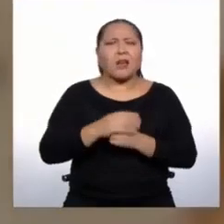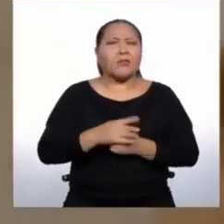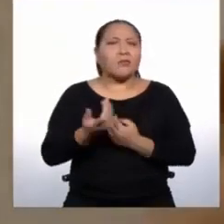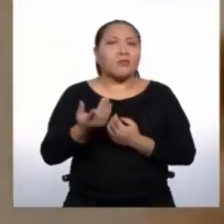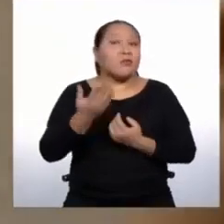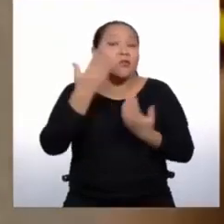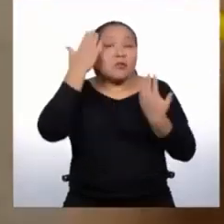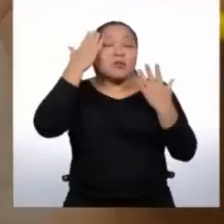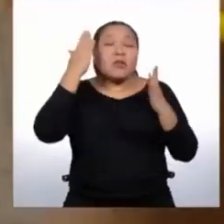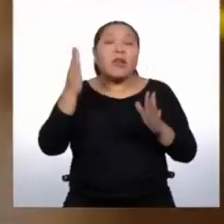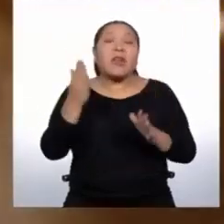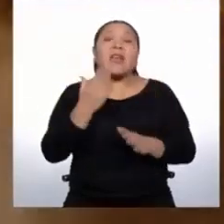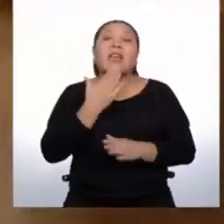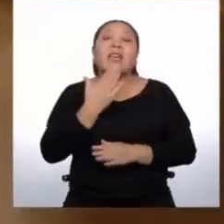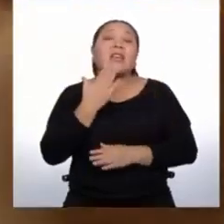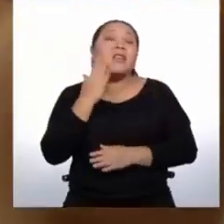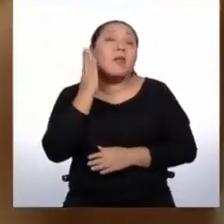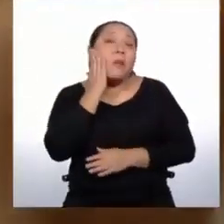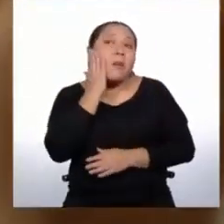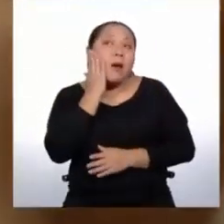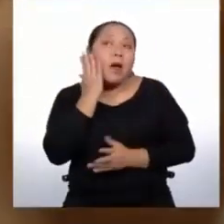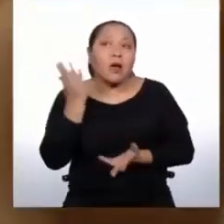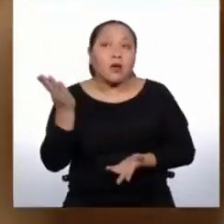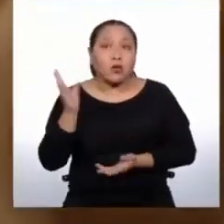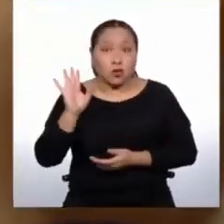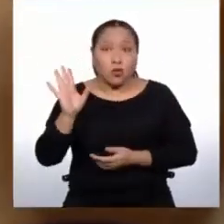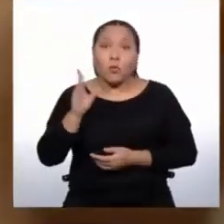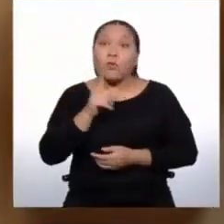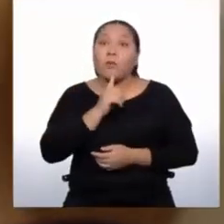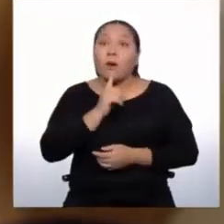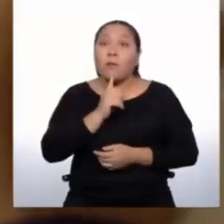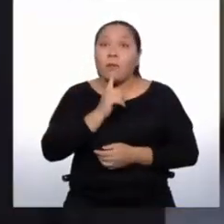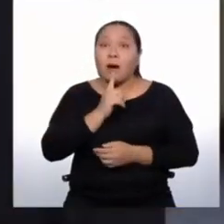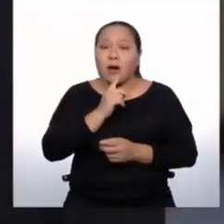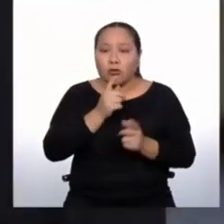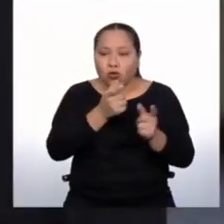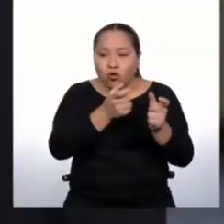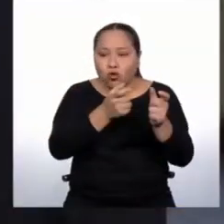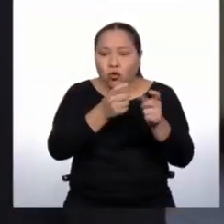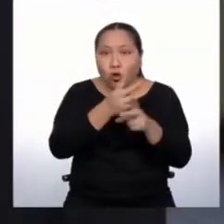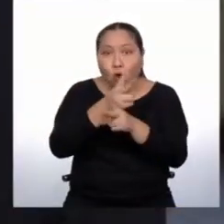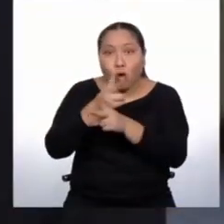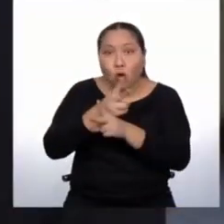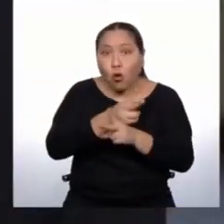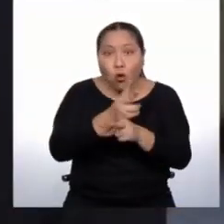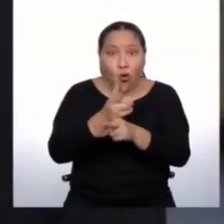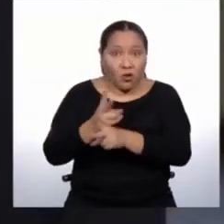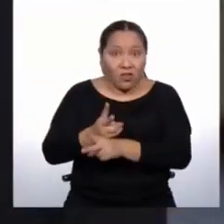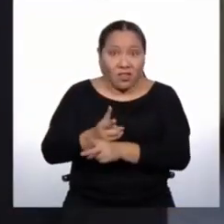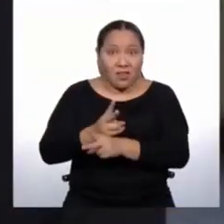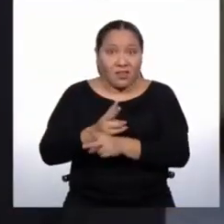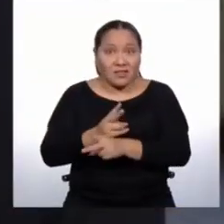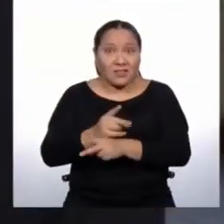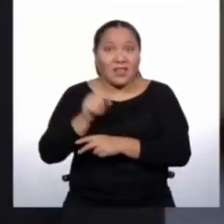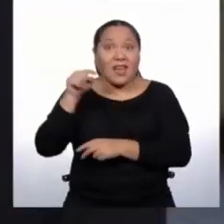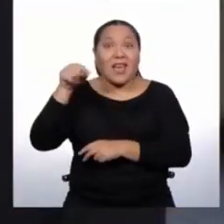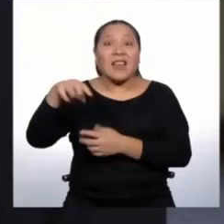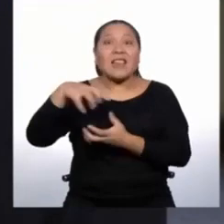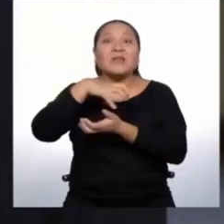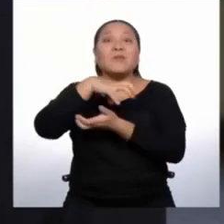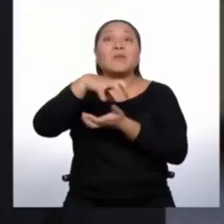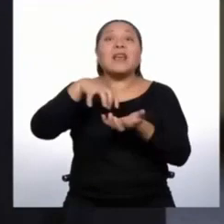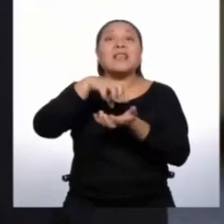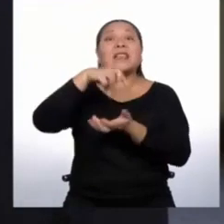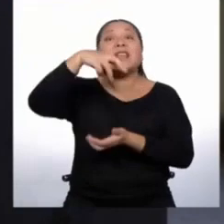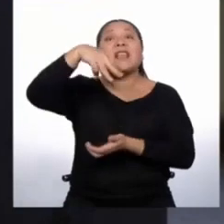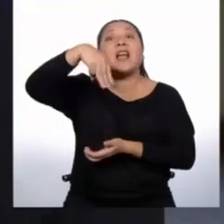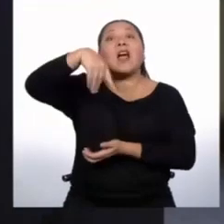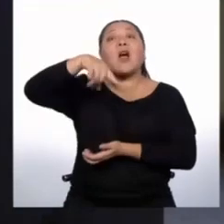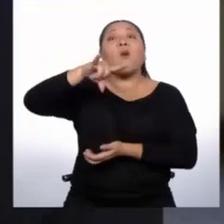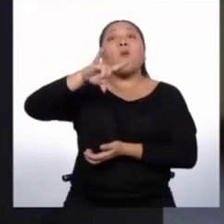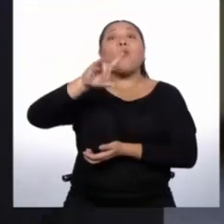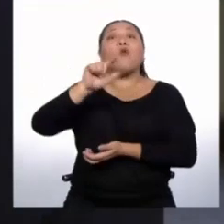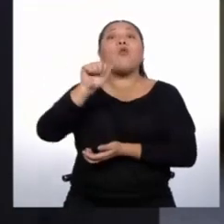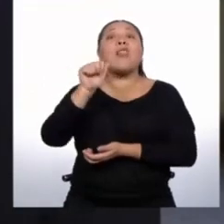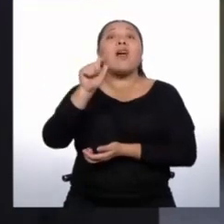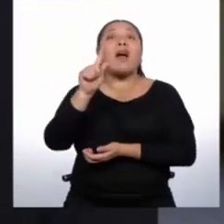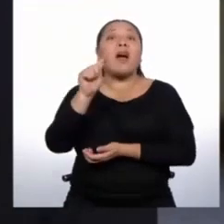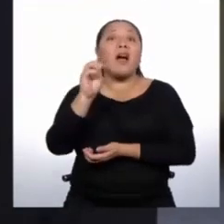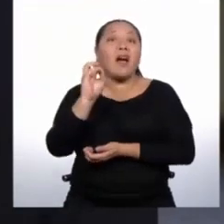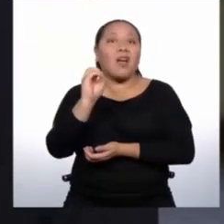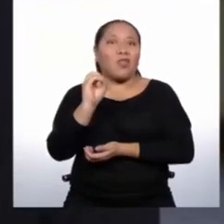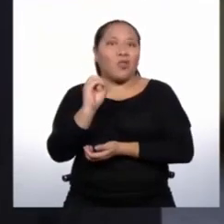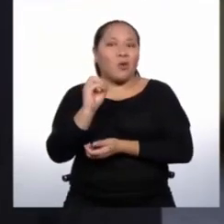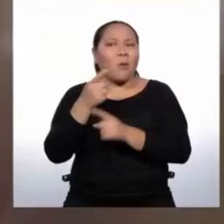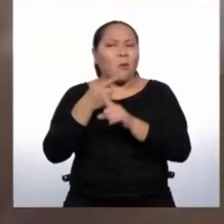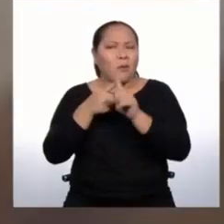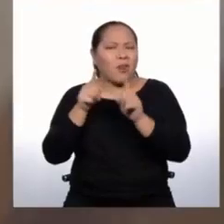padre lo educa, lo forma. Él es mulato, pero tiene una vocación natural, que